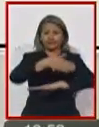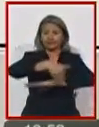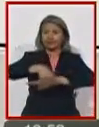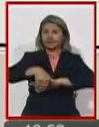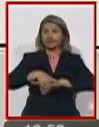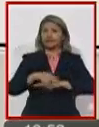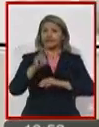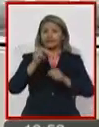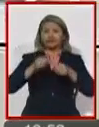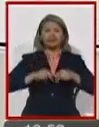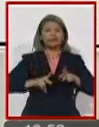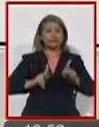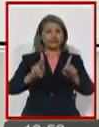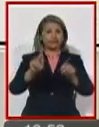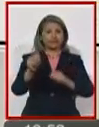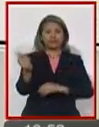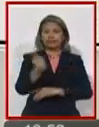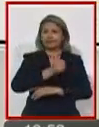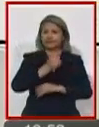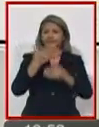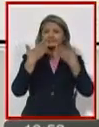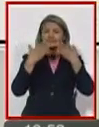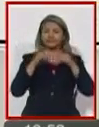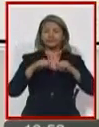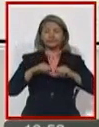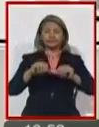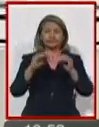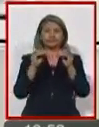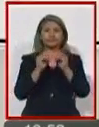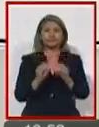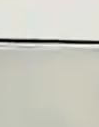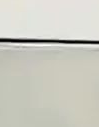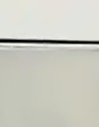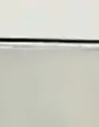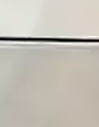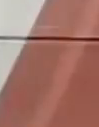sus aceras y no les permiten el paso. Muchas gracias, continuamos con más.